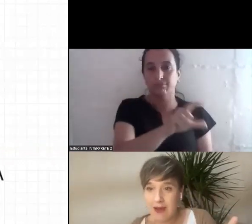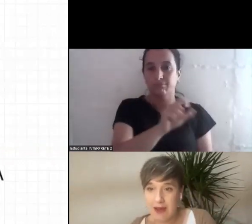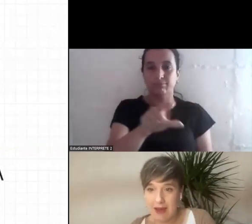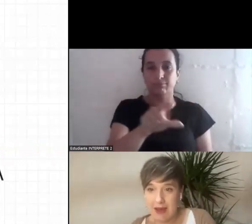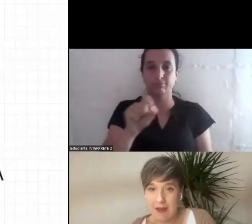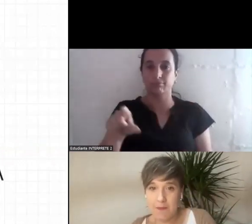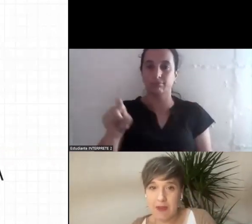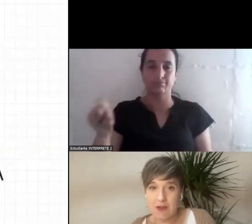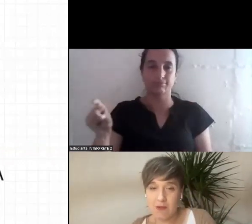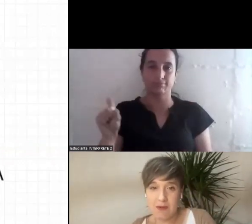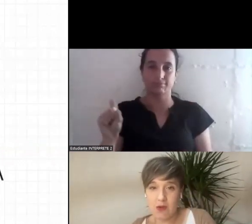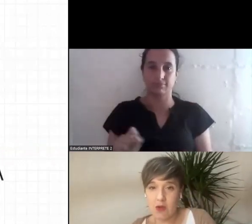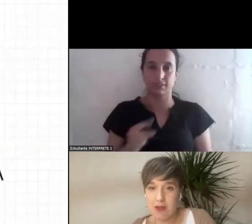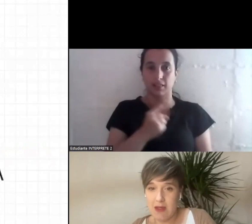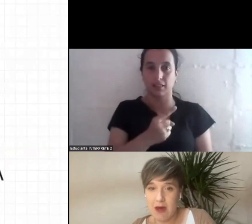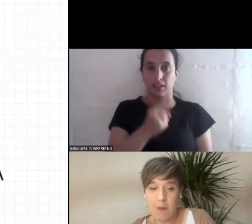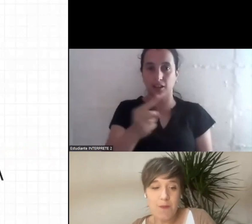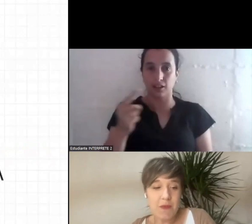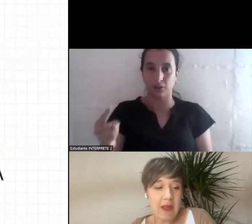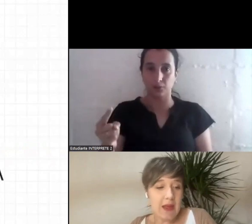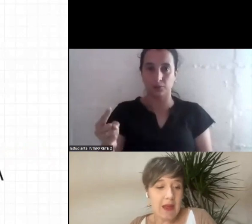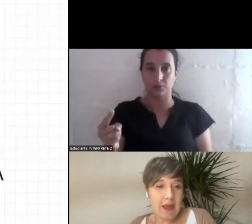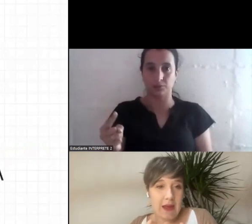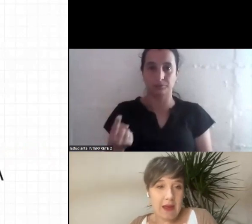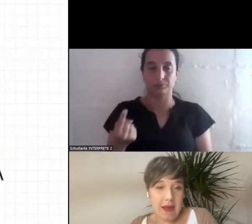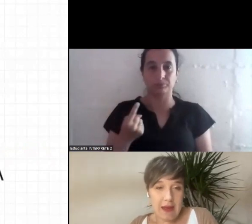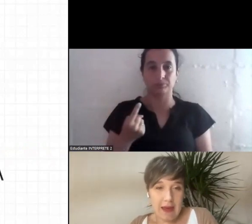reporta estos bebés con síndrome de Down.